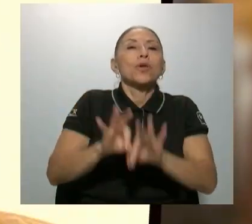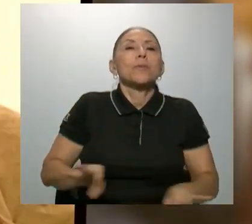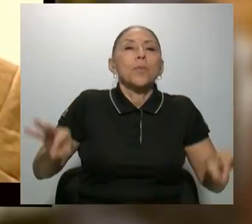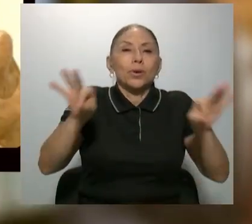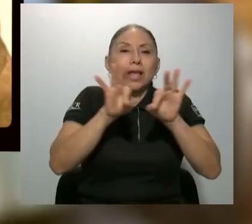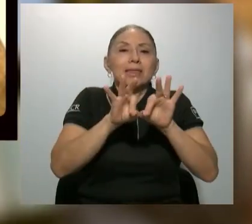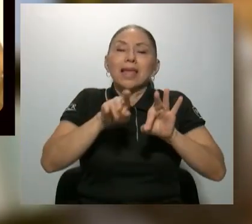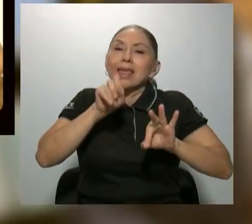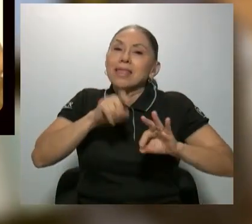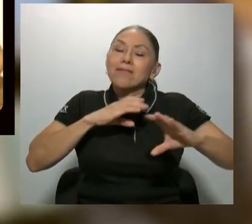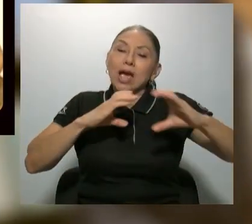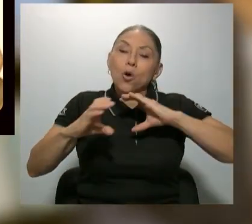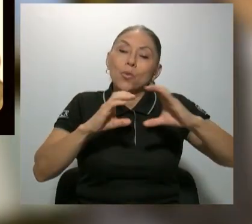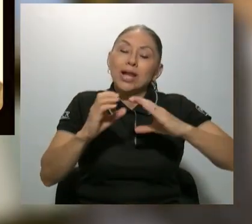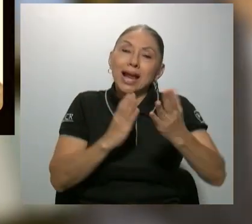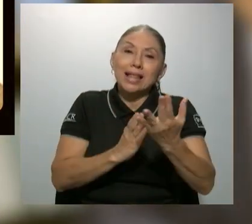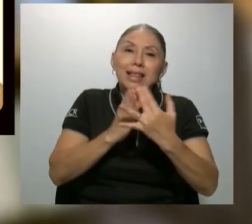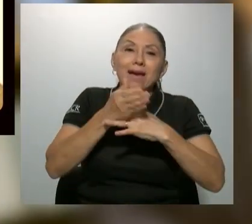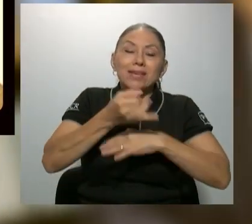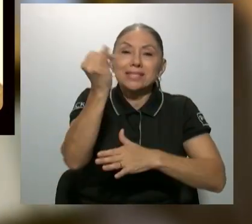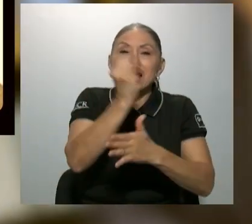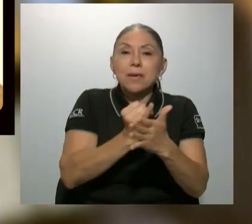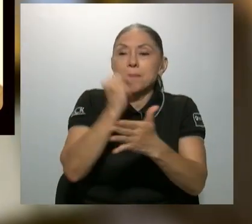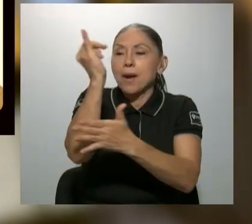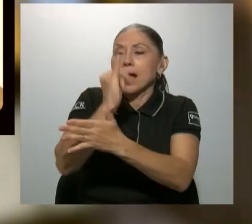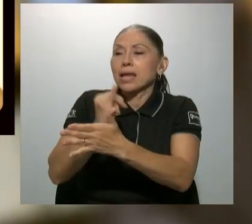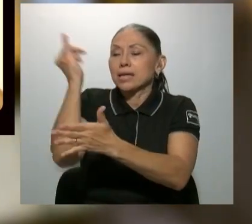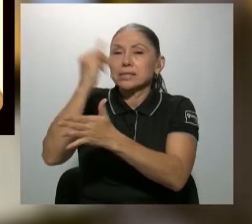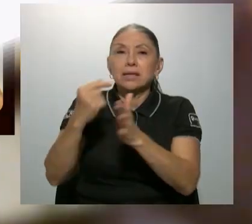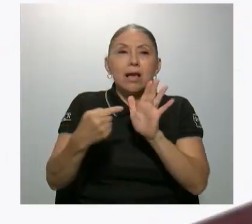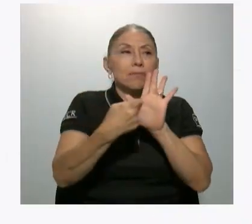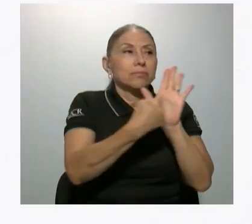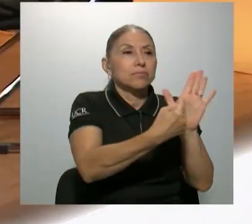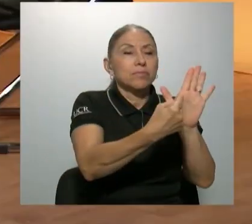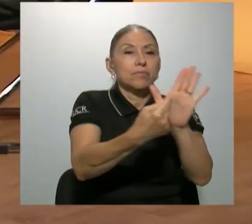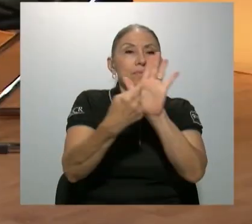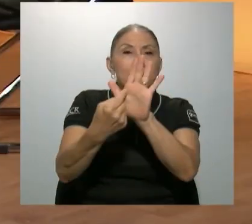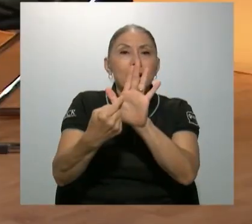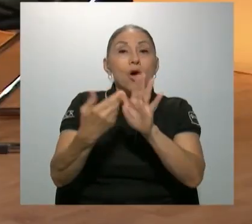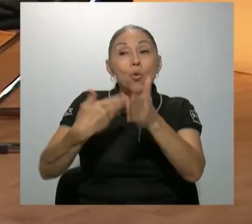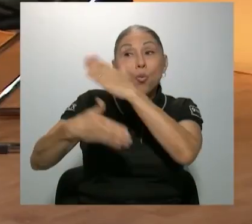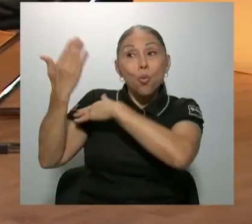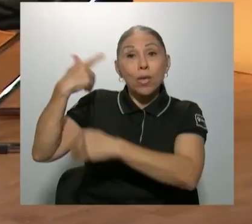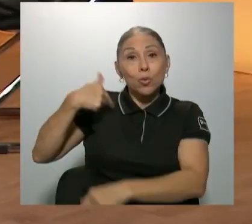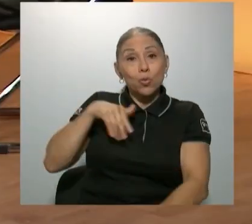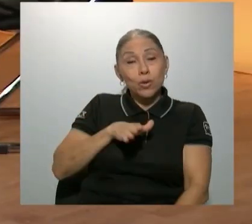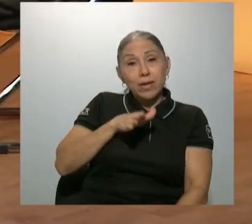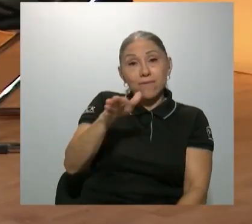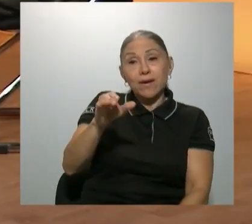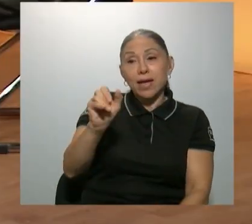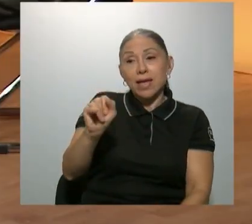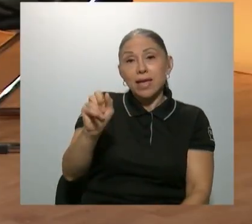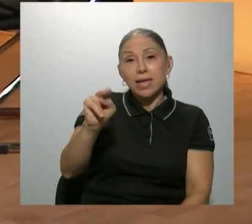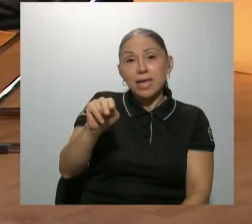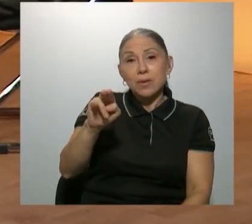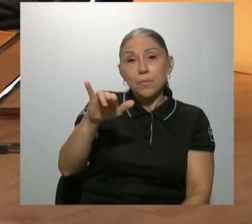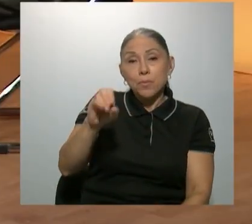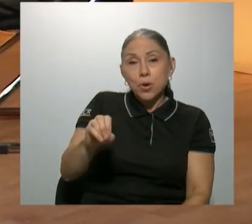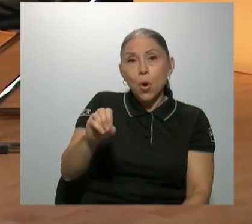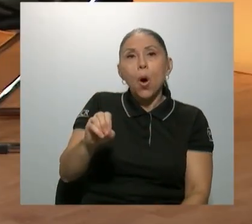entonces mucha de la producción de INVIO tenía láminas y cosas que